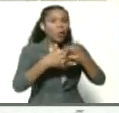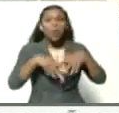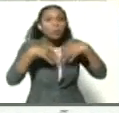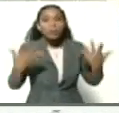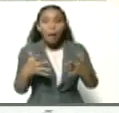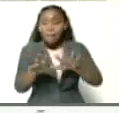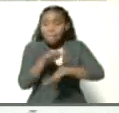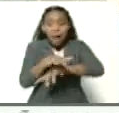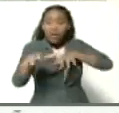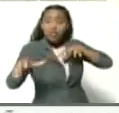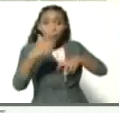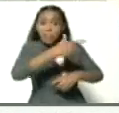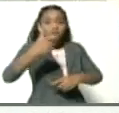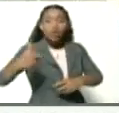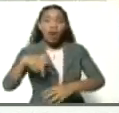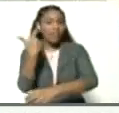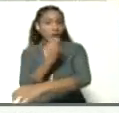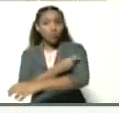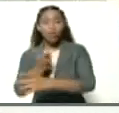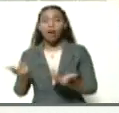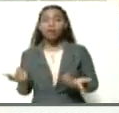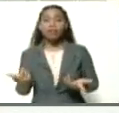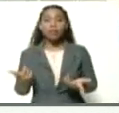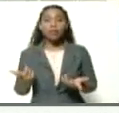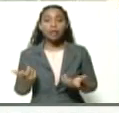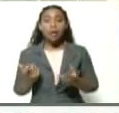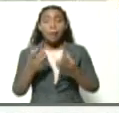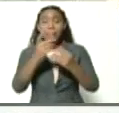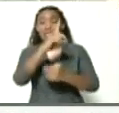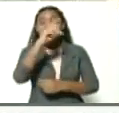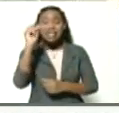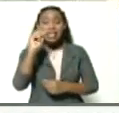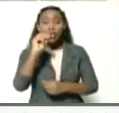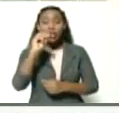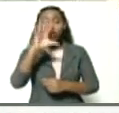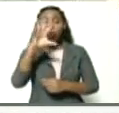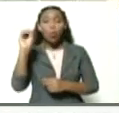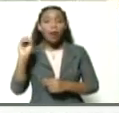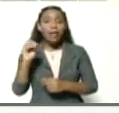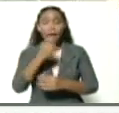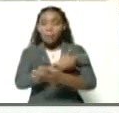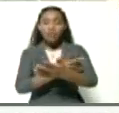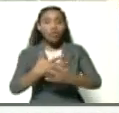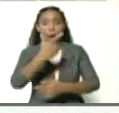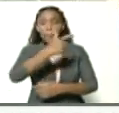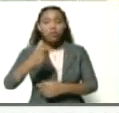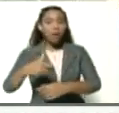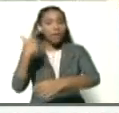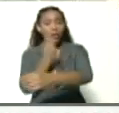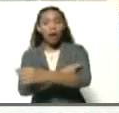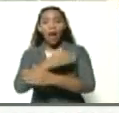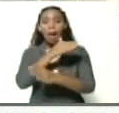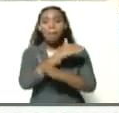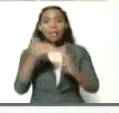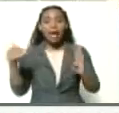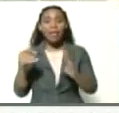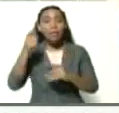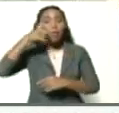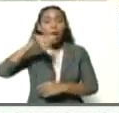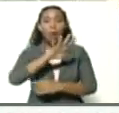con mayor cantidad de gente vacunada. Lleva más de 150 millones de vacunados, casi la mitad de la